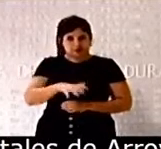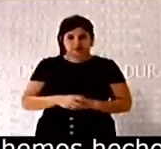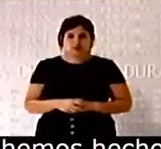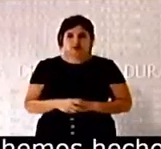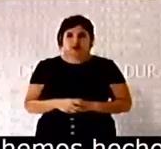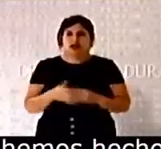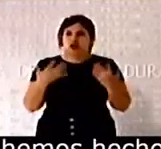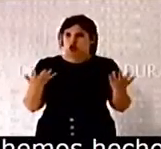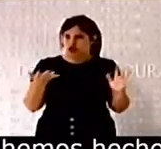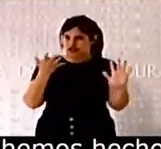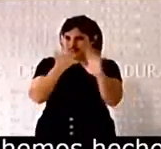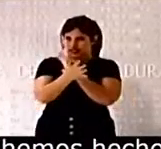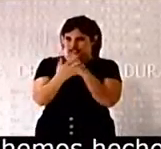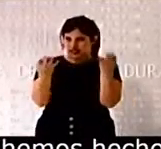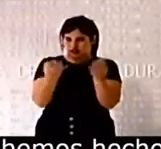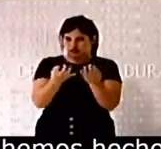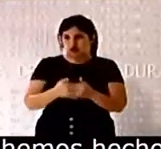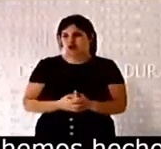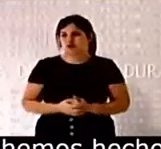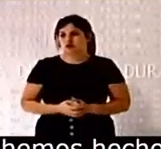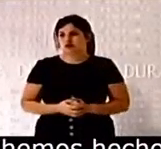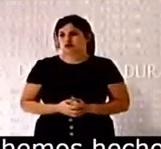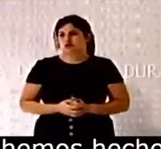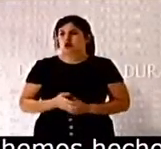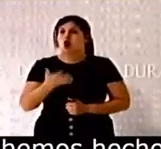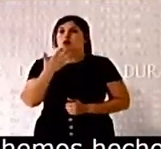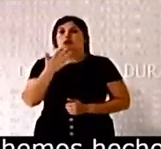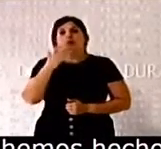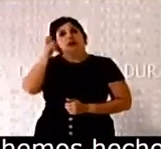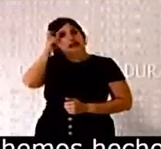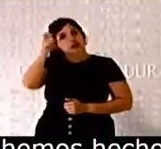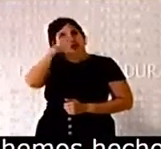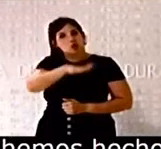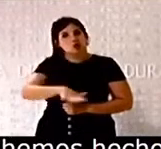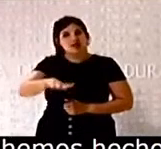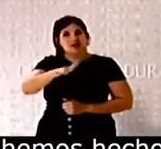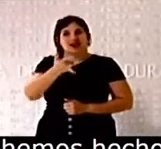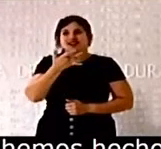¿Quiere esto decir que en aquel término municipal que haya pedanías,